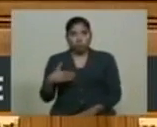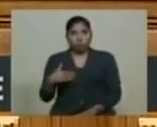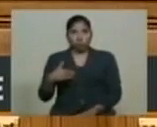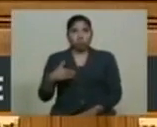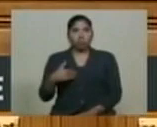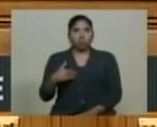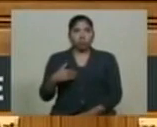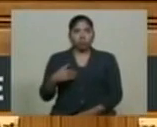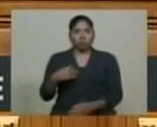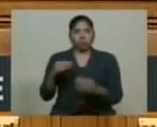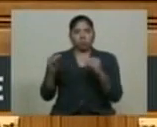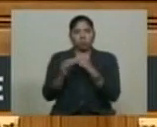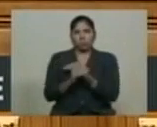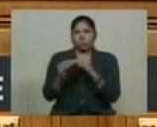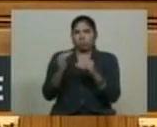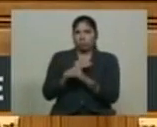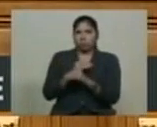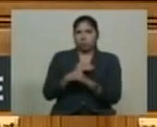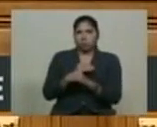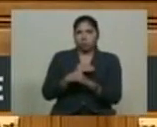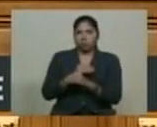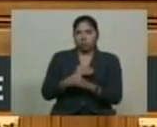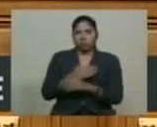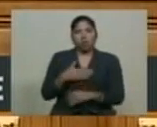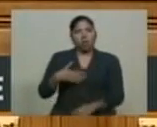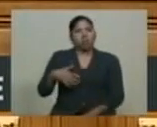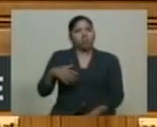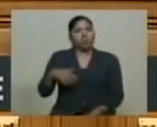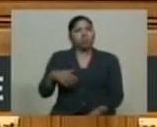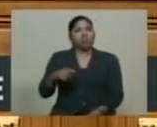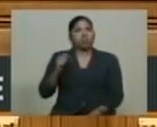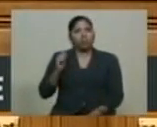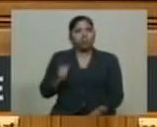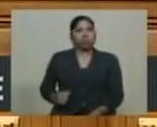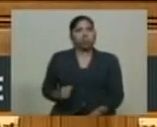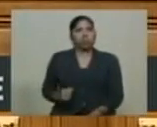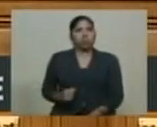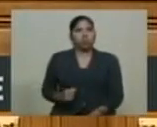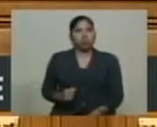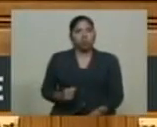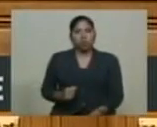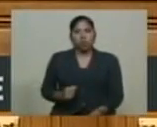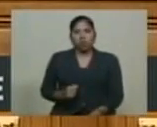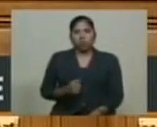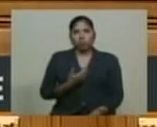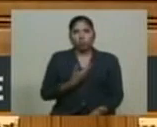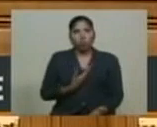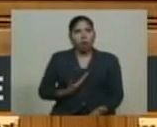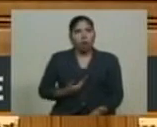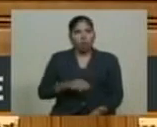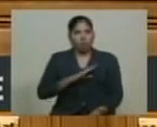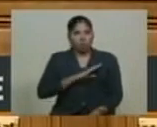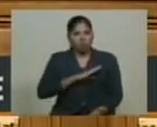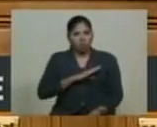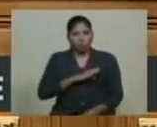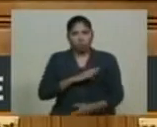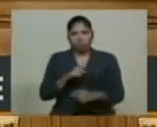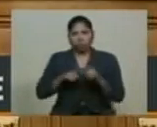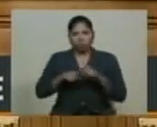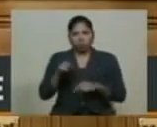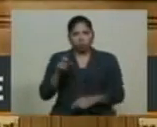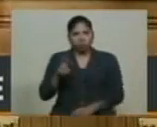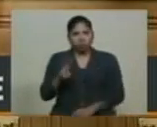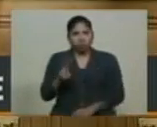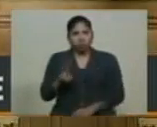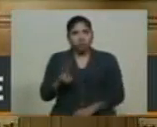dispongan arbitrariamente de nuestros intereses bajo el influjo y la fuerza de nuestros enemigos. Así fue ayer